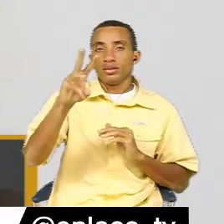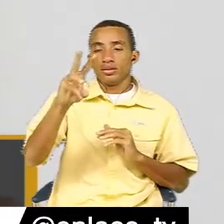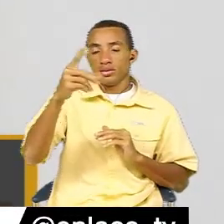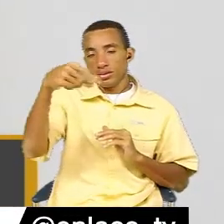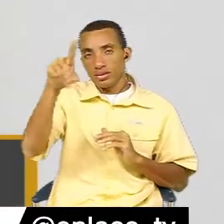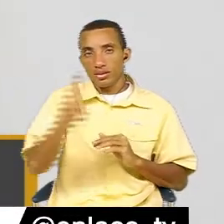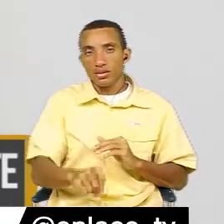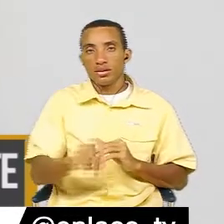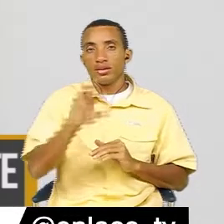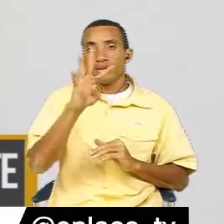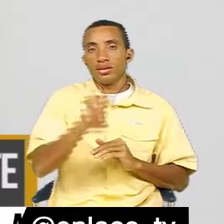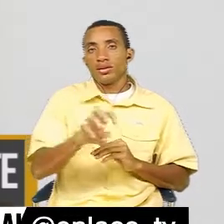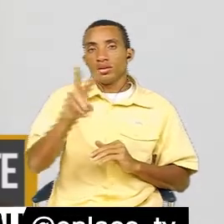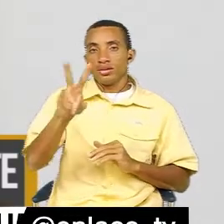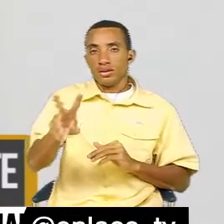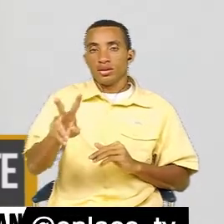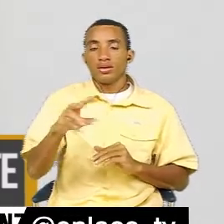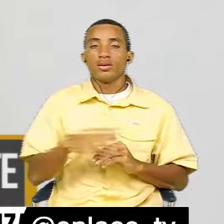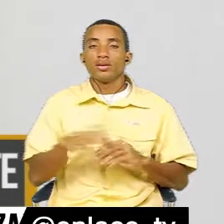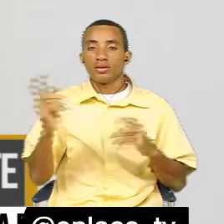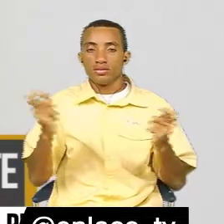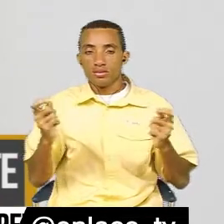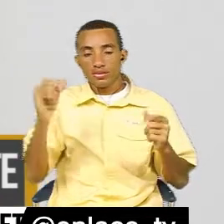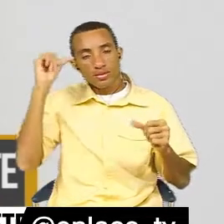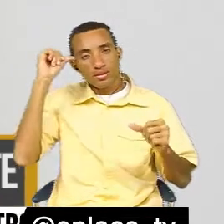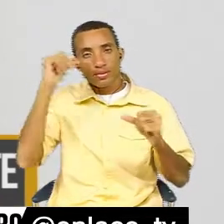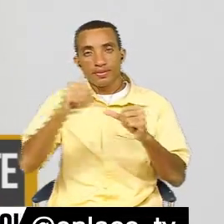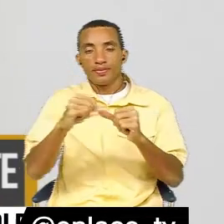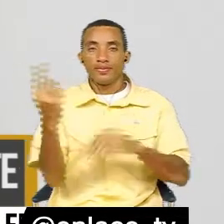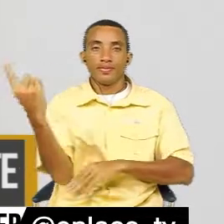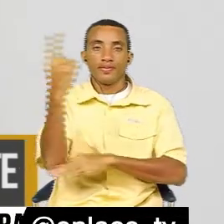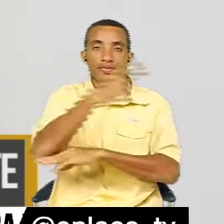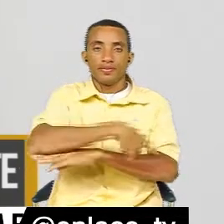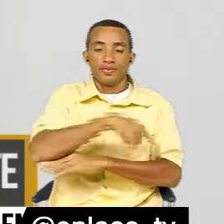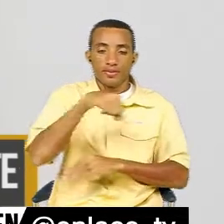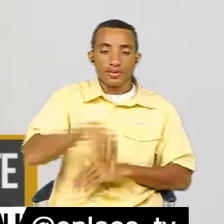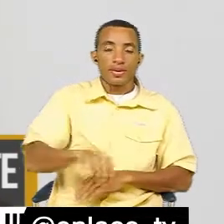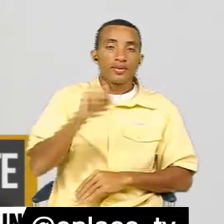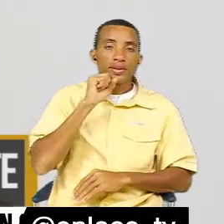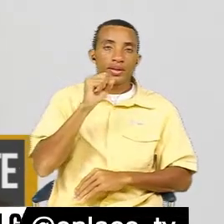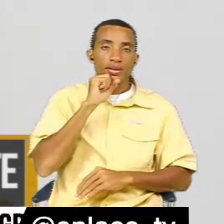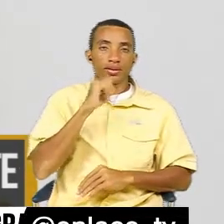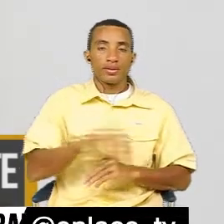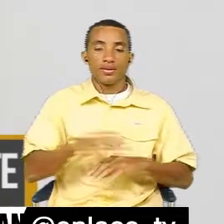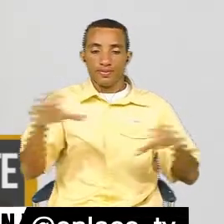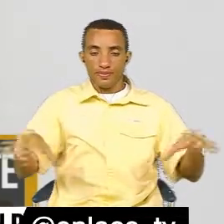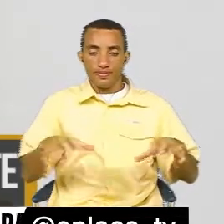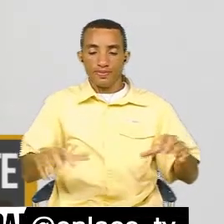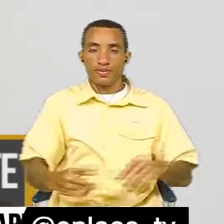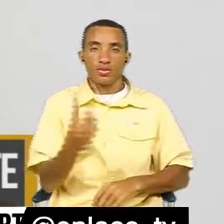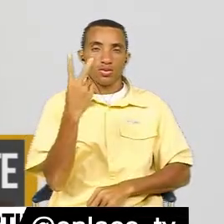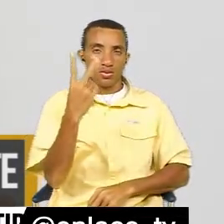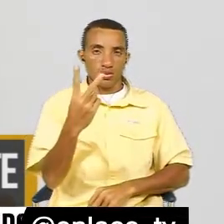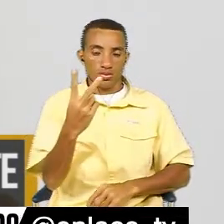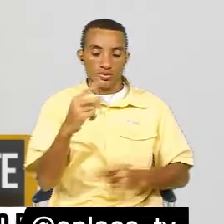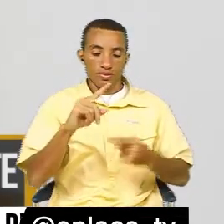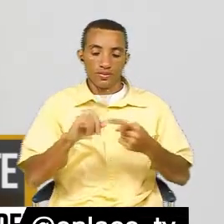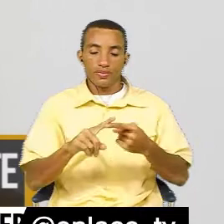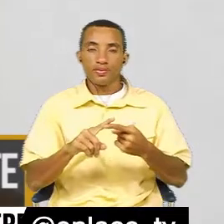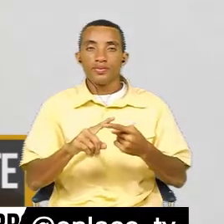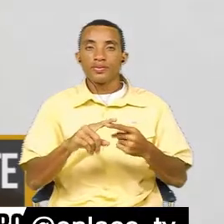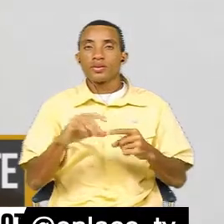ley que regula la conmemoración de este día. En Barranca Bermeja vamos a tener dos actividades principales. Vamos a estar con las